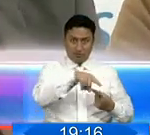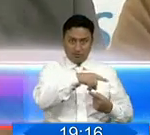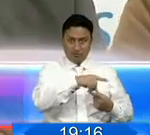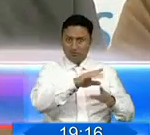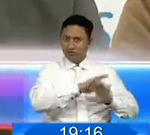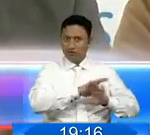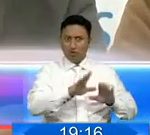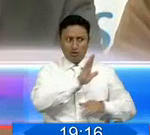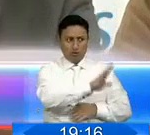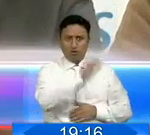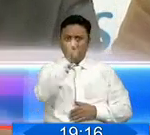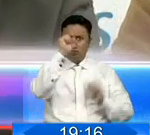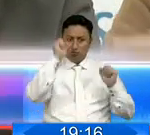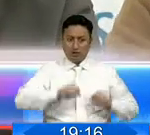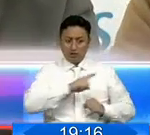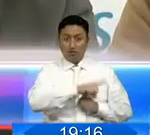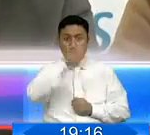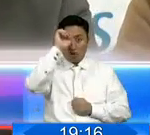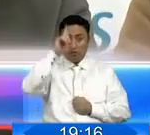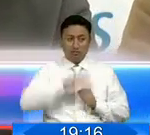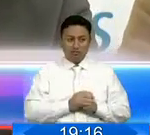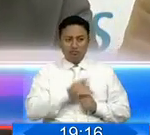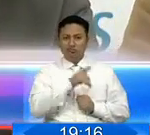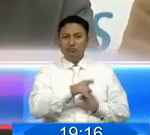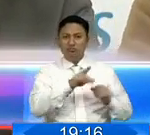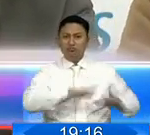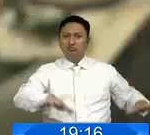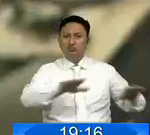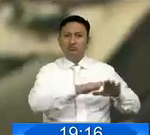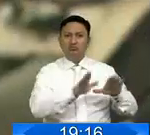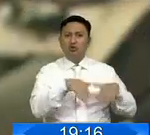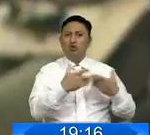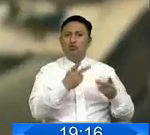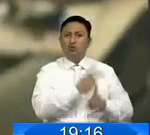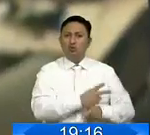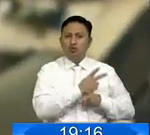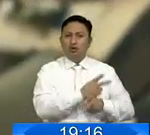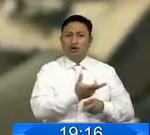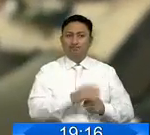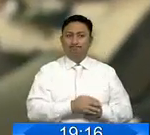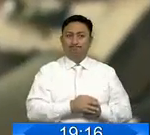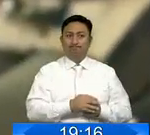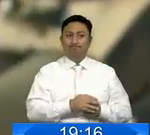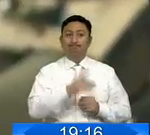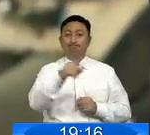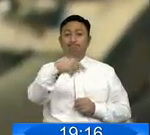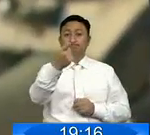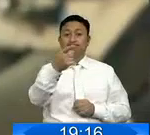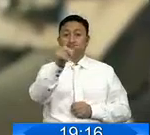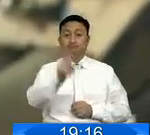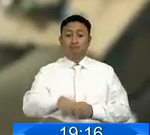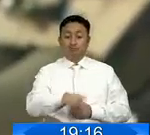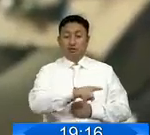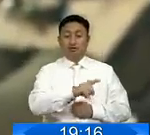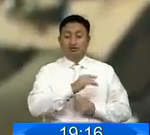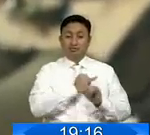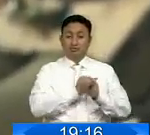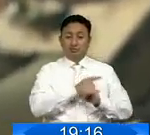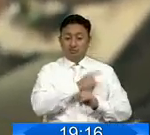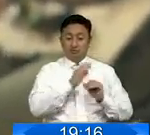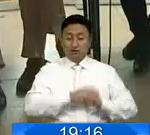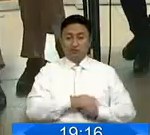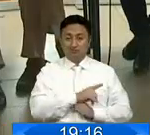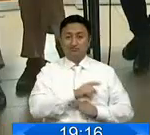expresar su opinión sobre qué debe hacerse en su territorio. Durante los próximos meses, expertos de esta entidad esperan